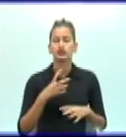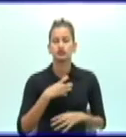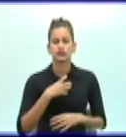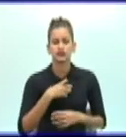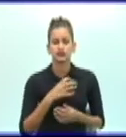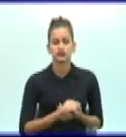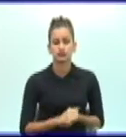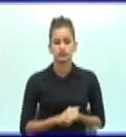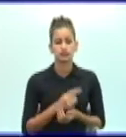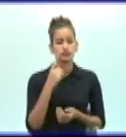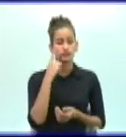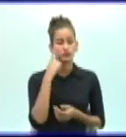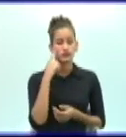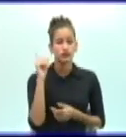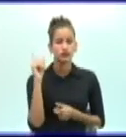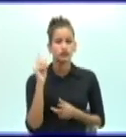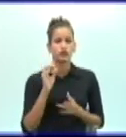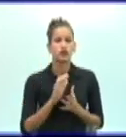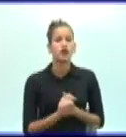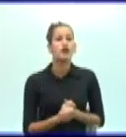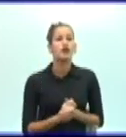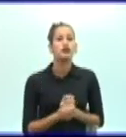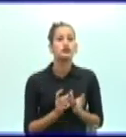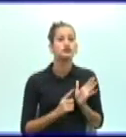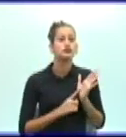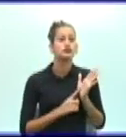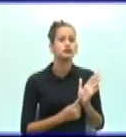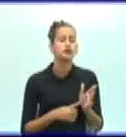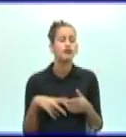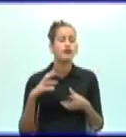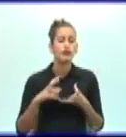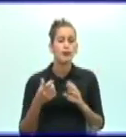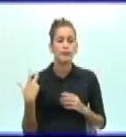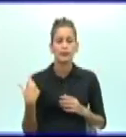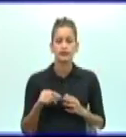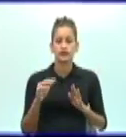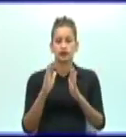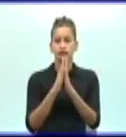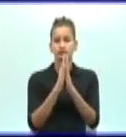¿Observaron? Esto es lo que yo les mostré en forma práctica.